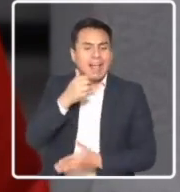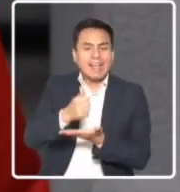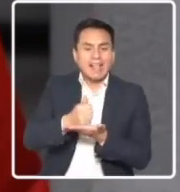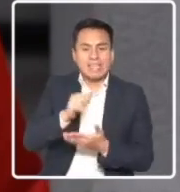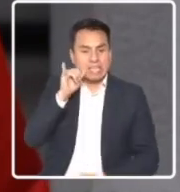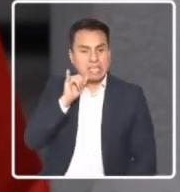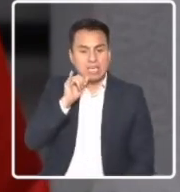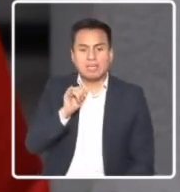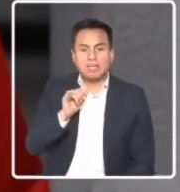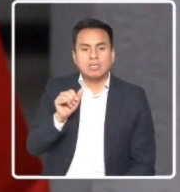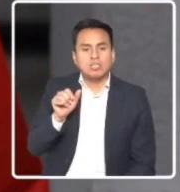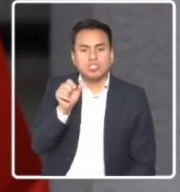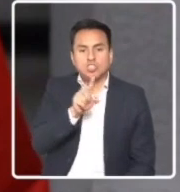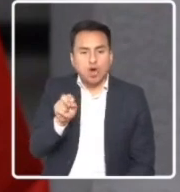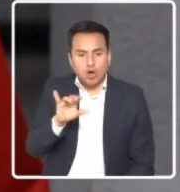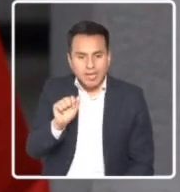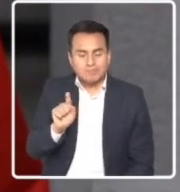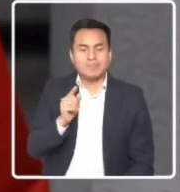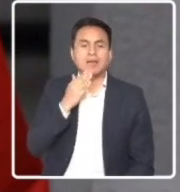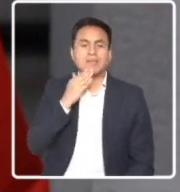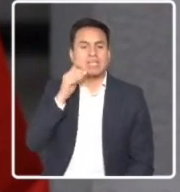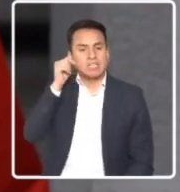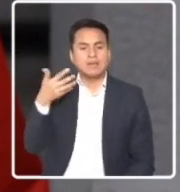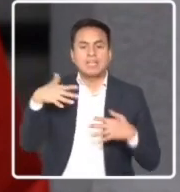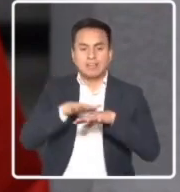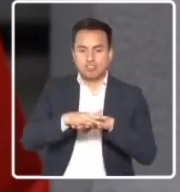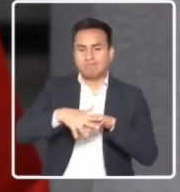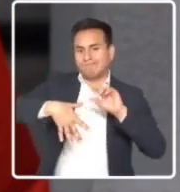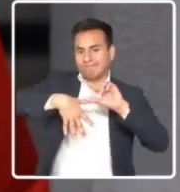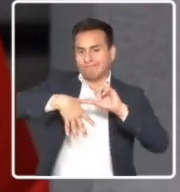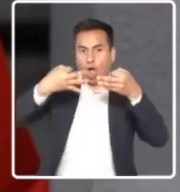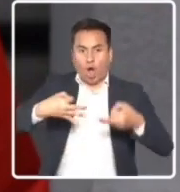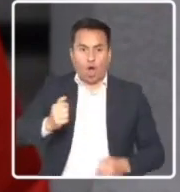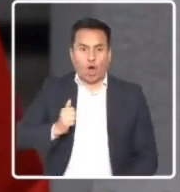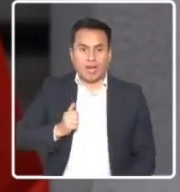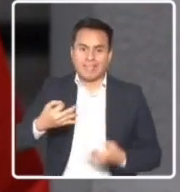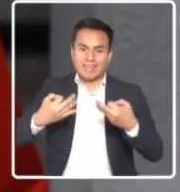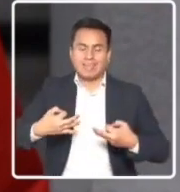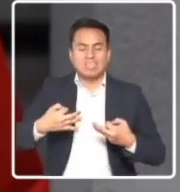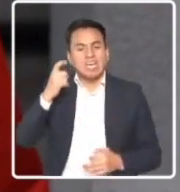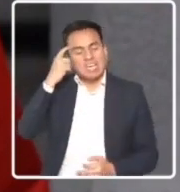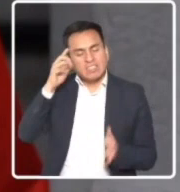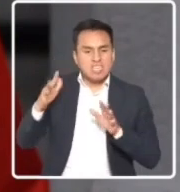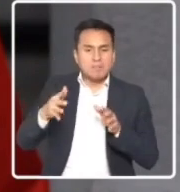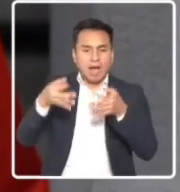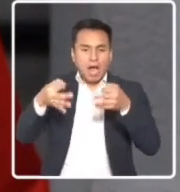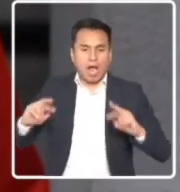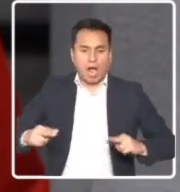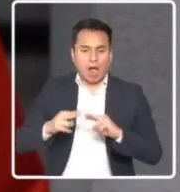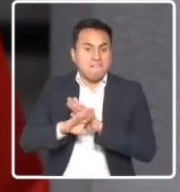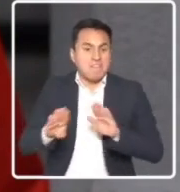Iquique, con el alcalde Soria. Y es una iniciativa de integración regional concreta y que se estima que podría estar